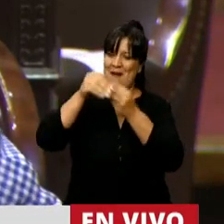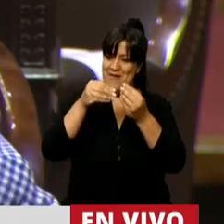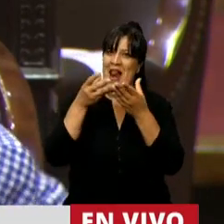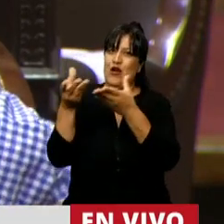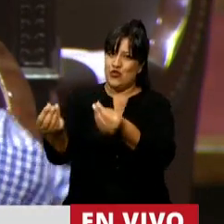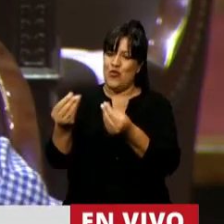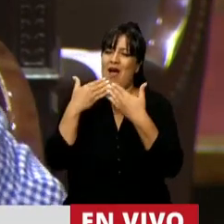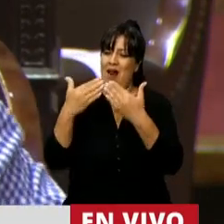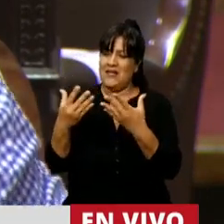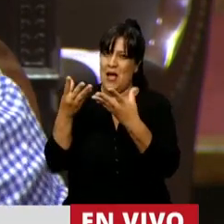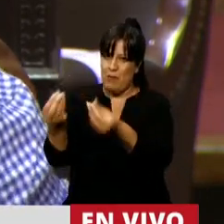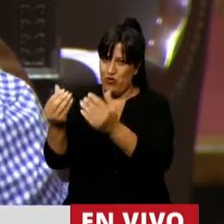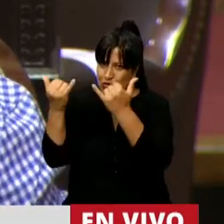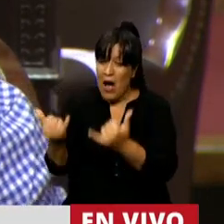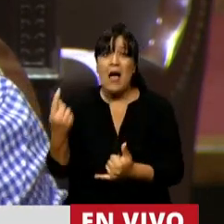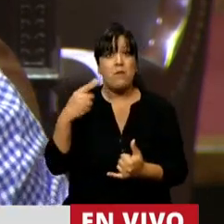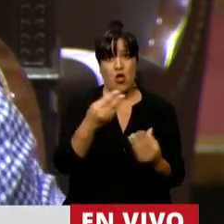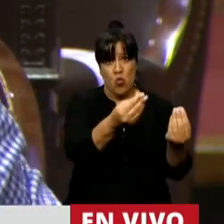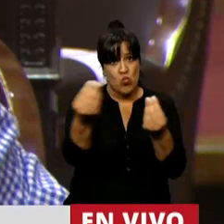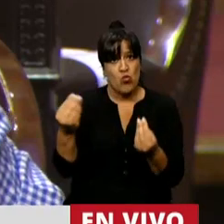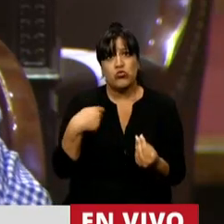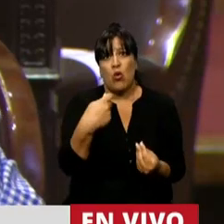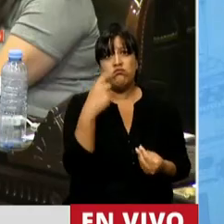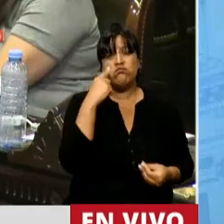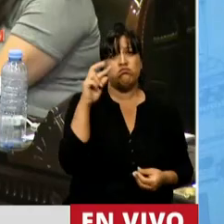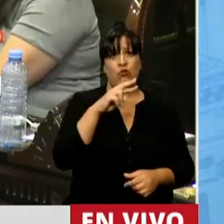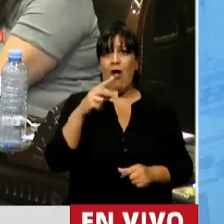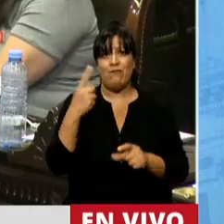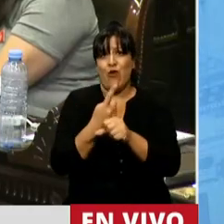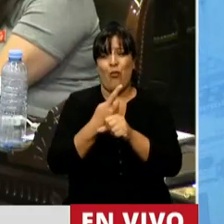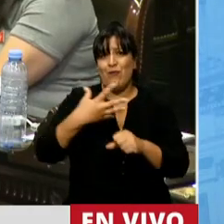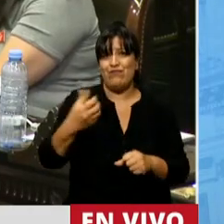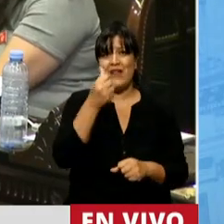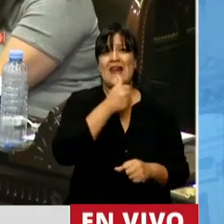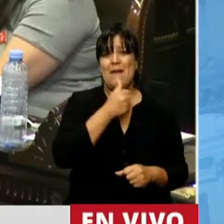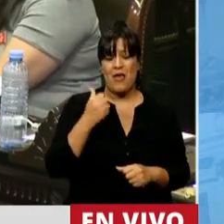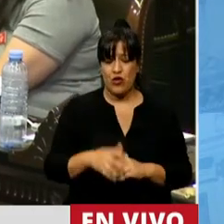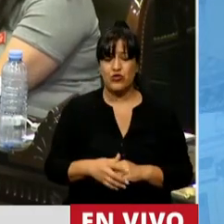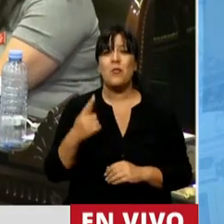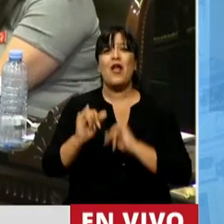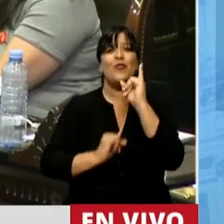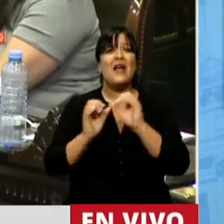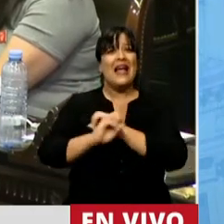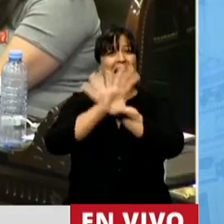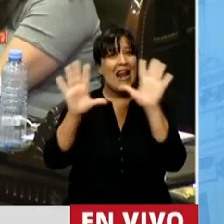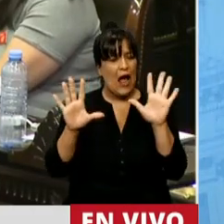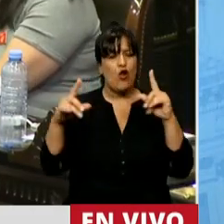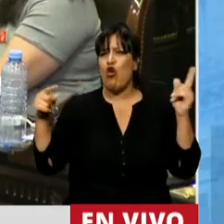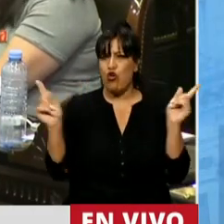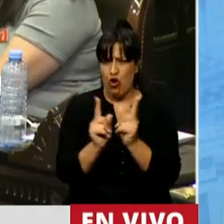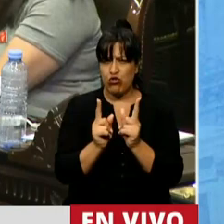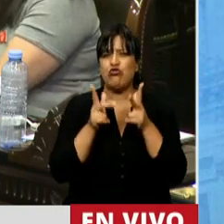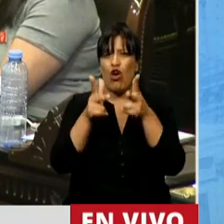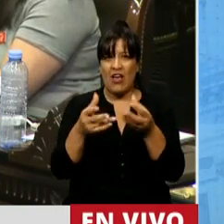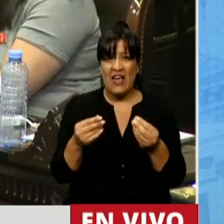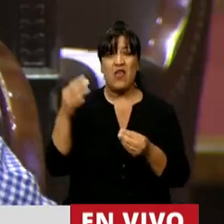bancó lo que tenía que bancar, pero muchos jubilados y jubiladas no pudieron tenerlo. Y para ser claro y conciso, el